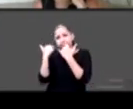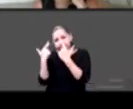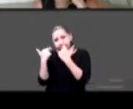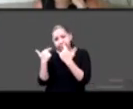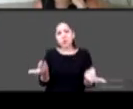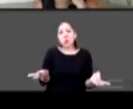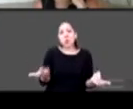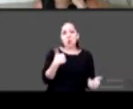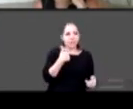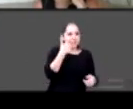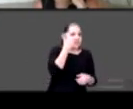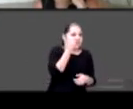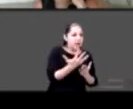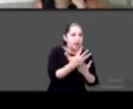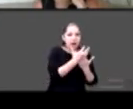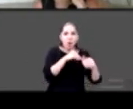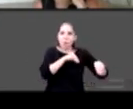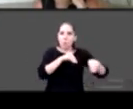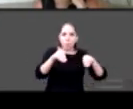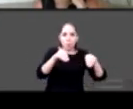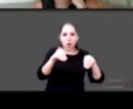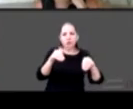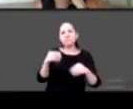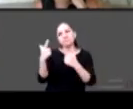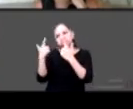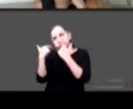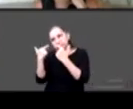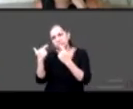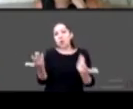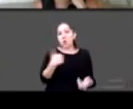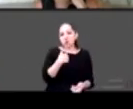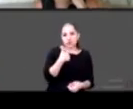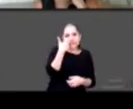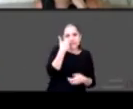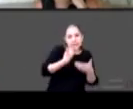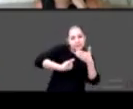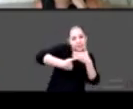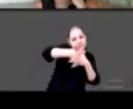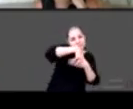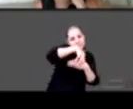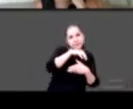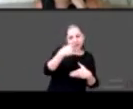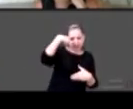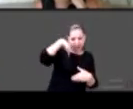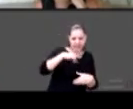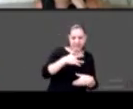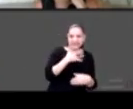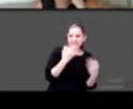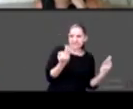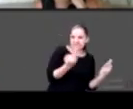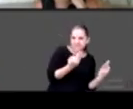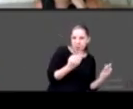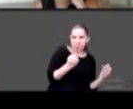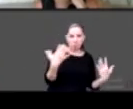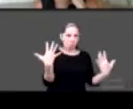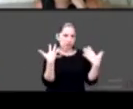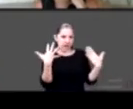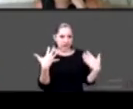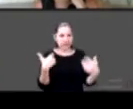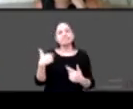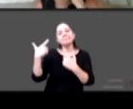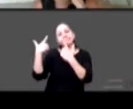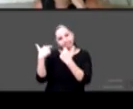me cubran, o tengo frío, o tengo calor. Por favor, trata de mantener la